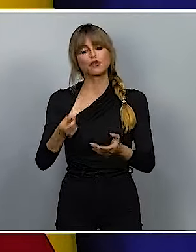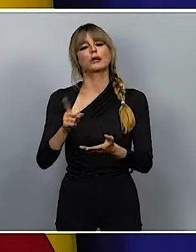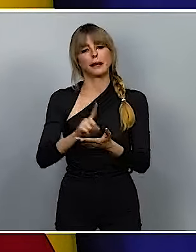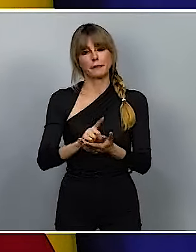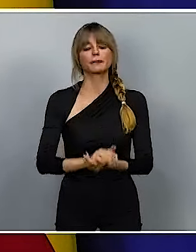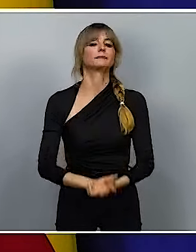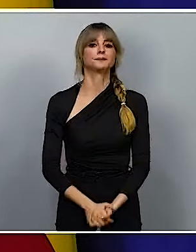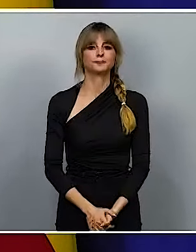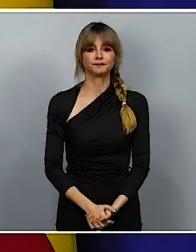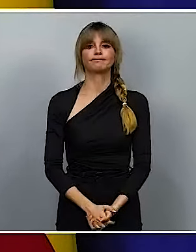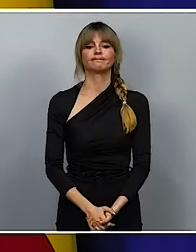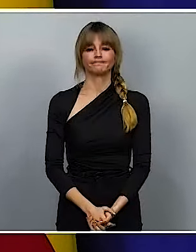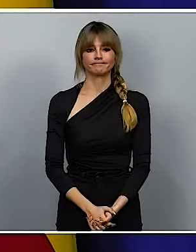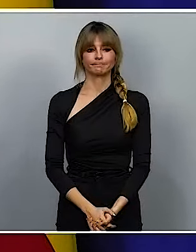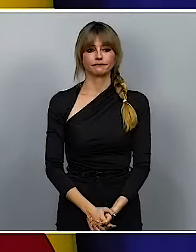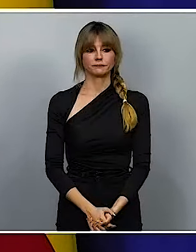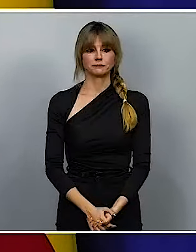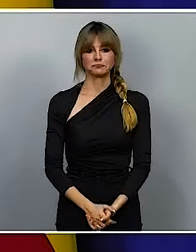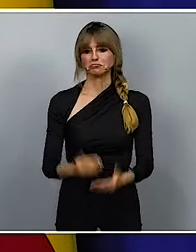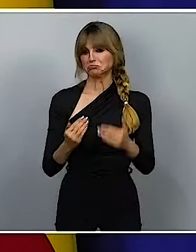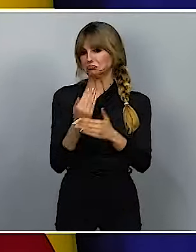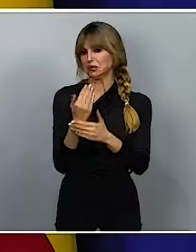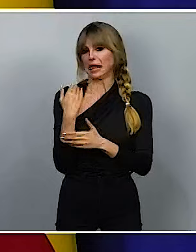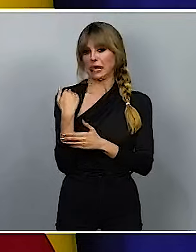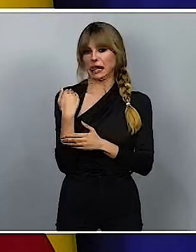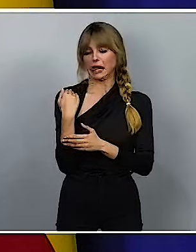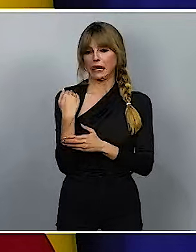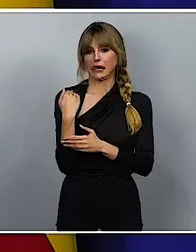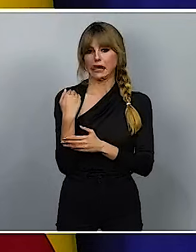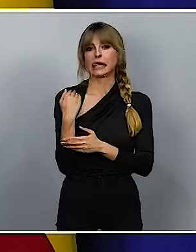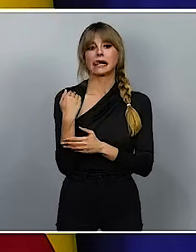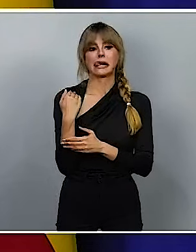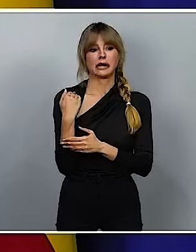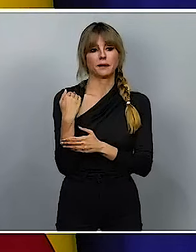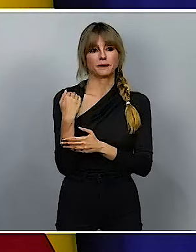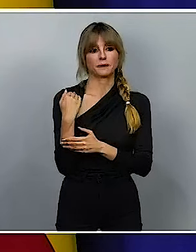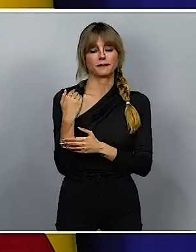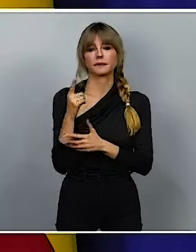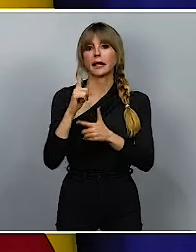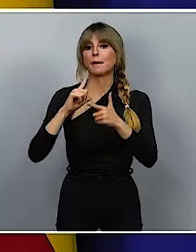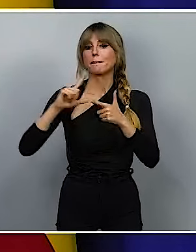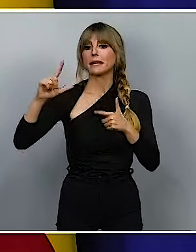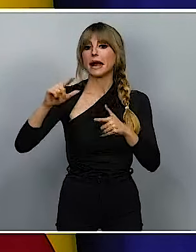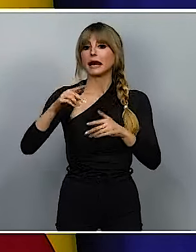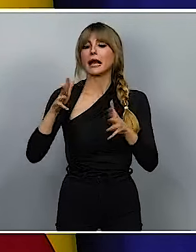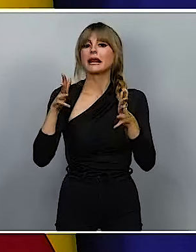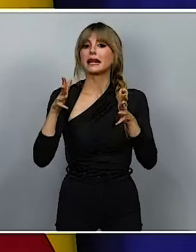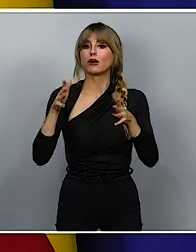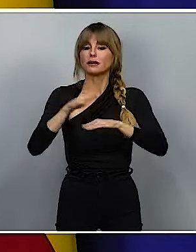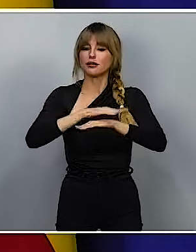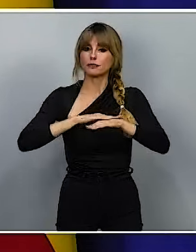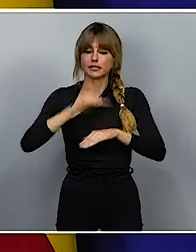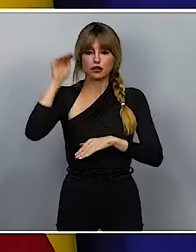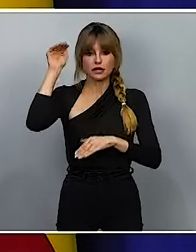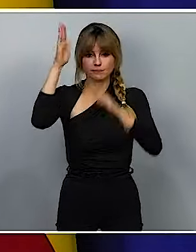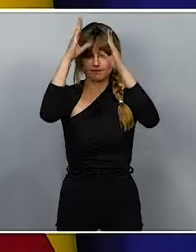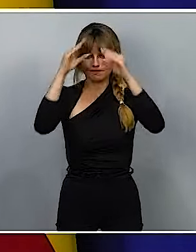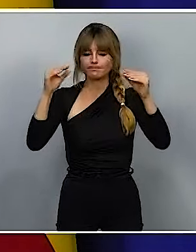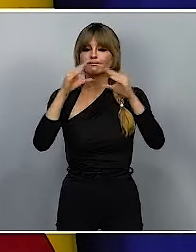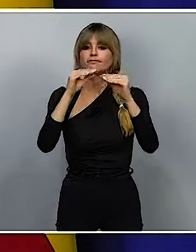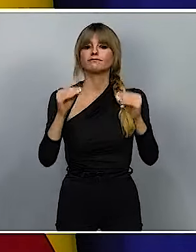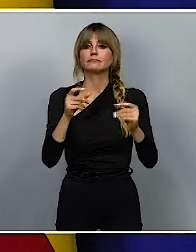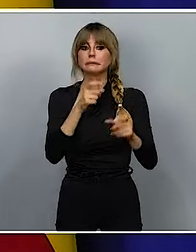principio y como saben hace ya unos días desde las recomendaciones de viaje del Ministerio de exteriores para Líbano